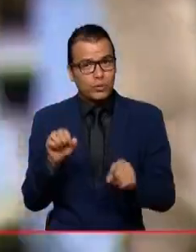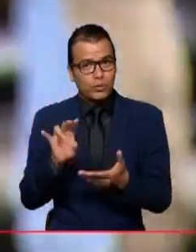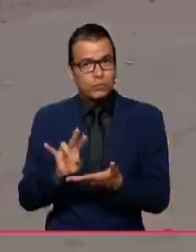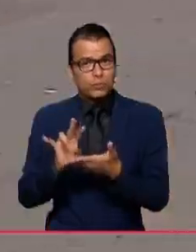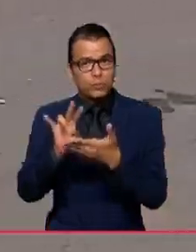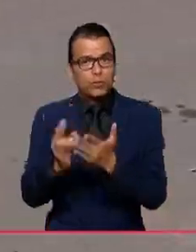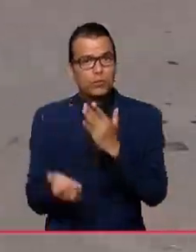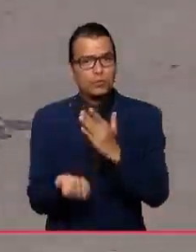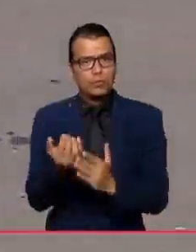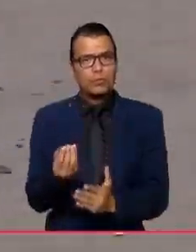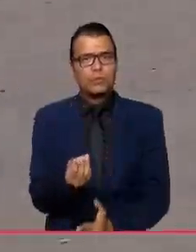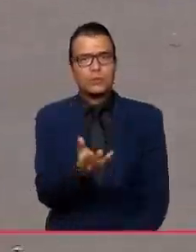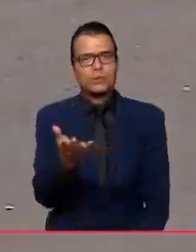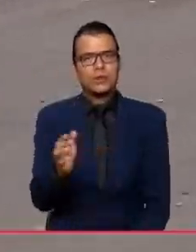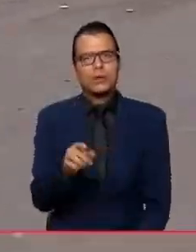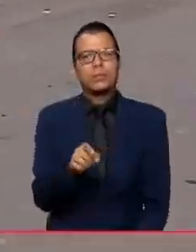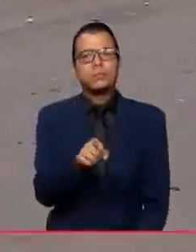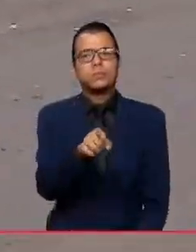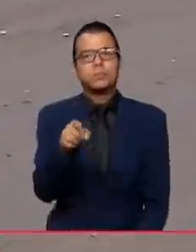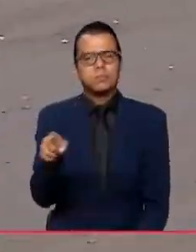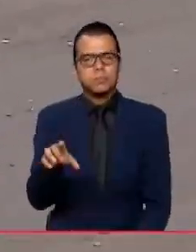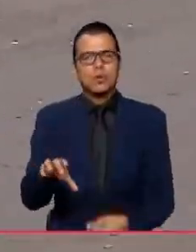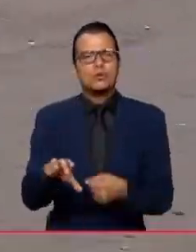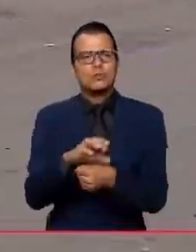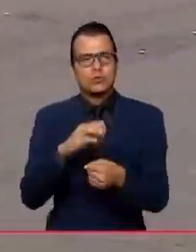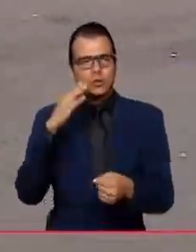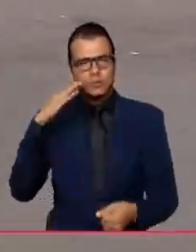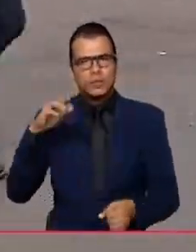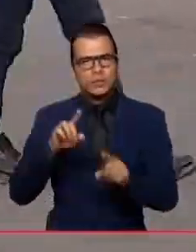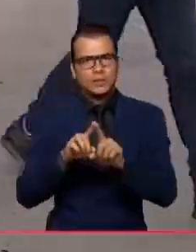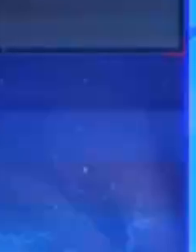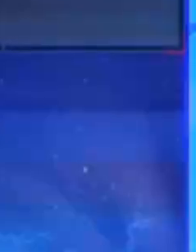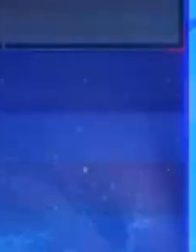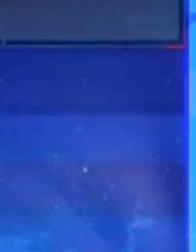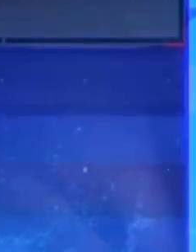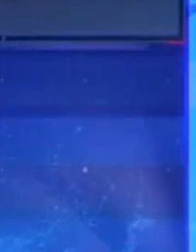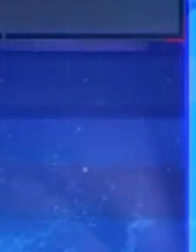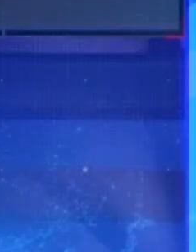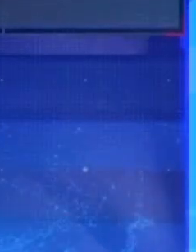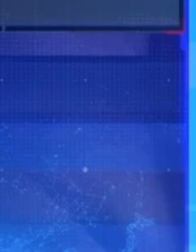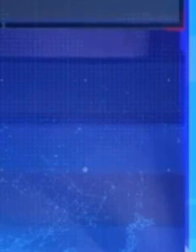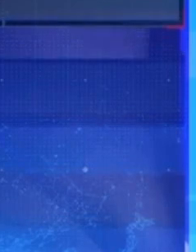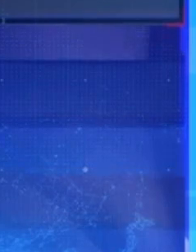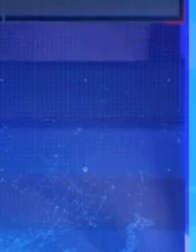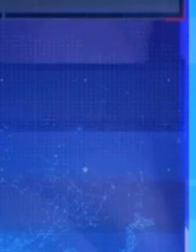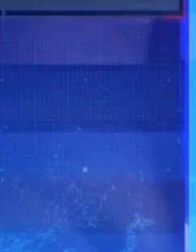modelo de urbanismo para las zonas comunes de este municipio industrial del Valle del Cauca.